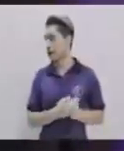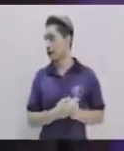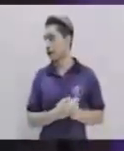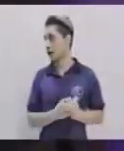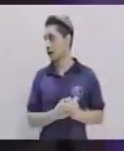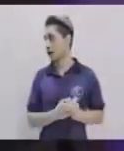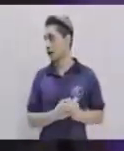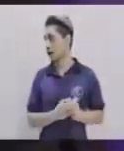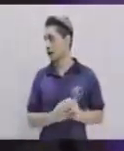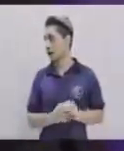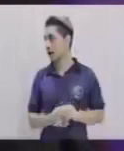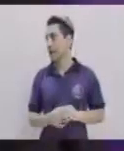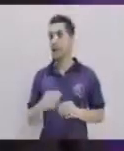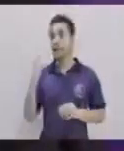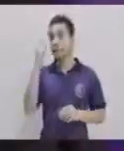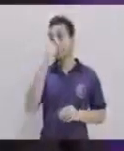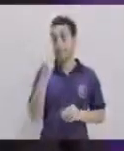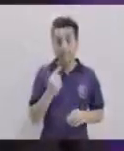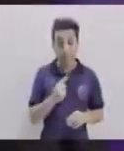Y, perdón,